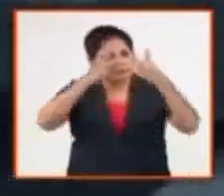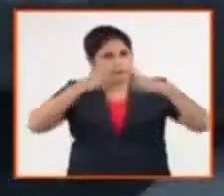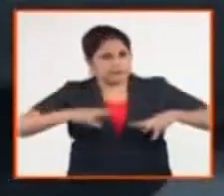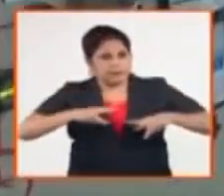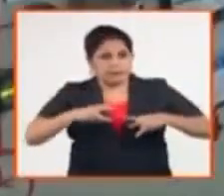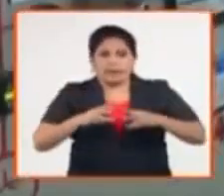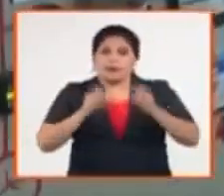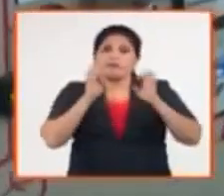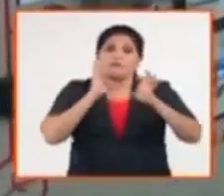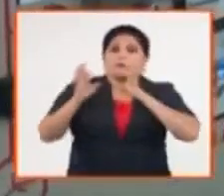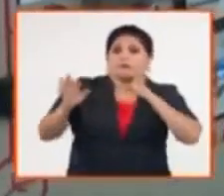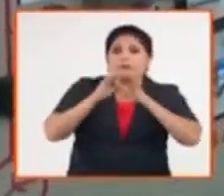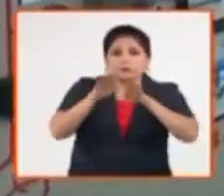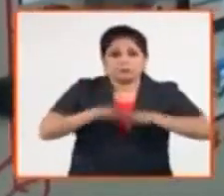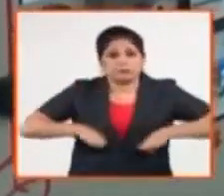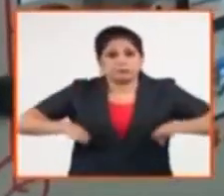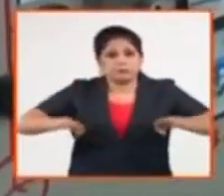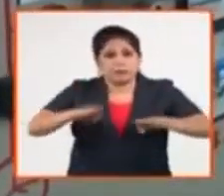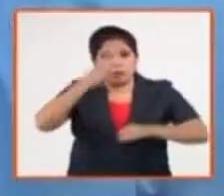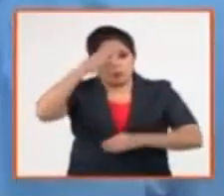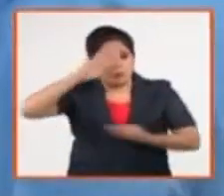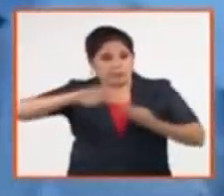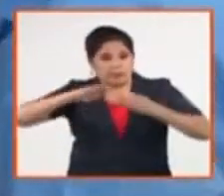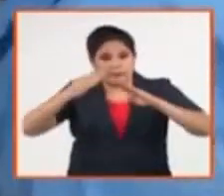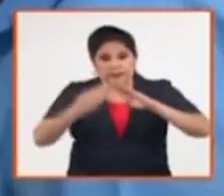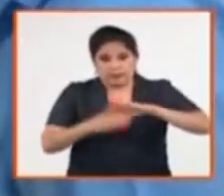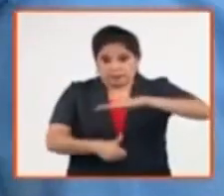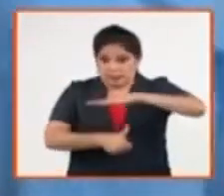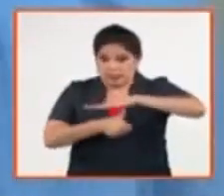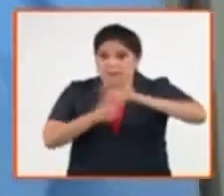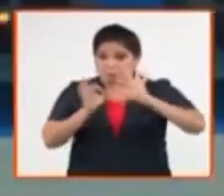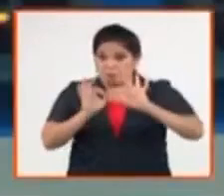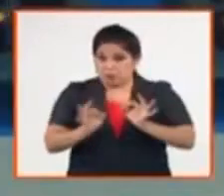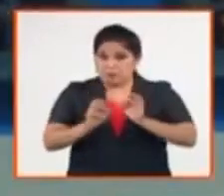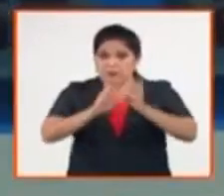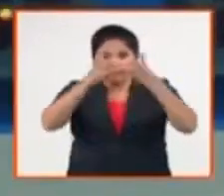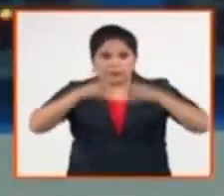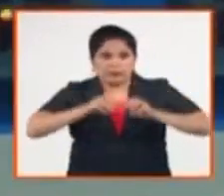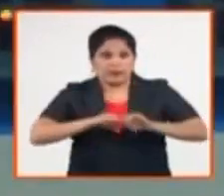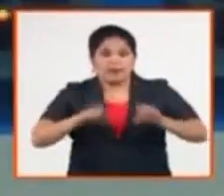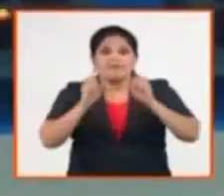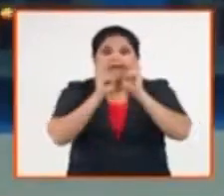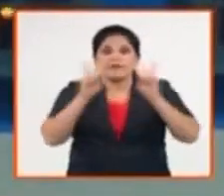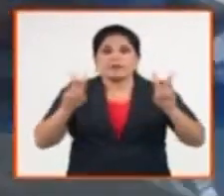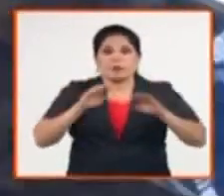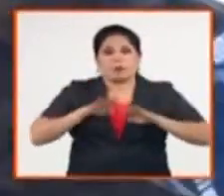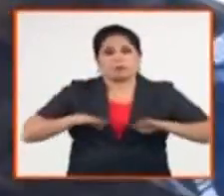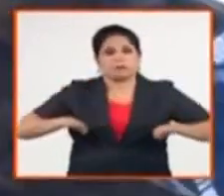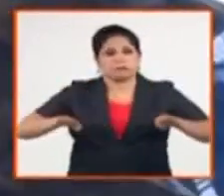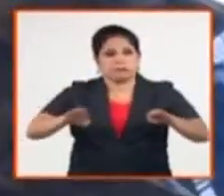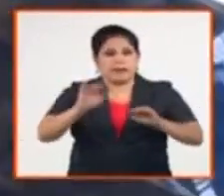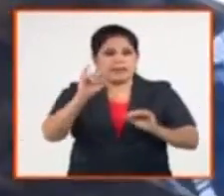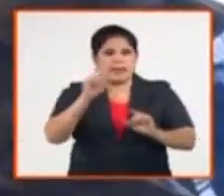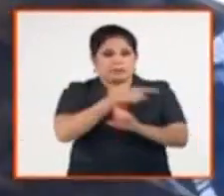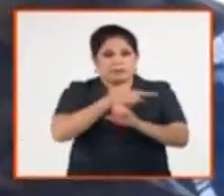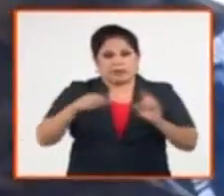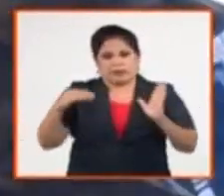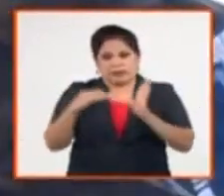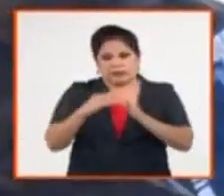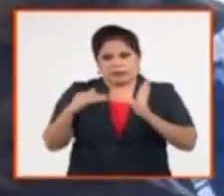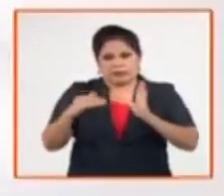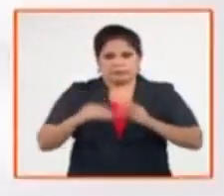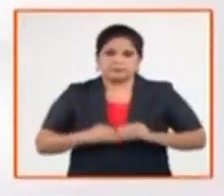de Facebook de la Mesa Redonda Cuba Debate y la Presidencia transmitirán en vivo este programa a las 6:30 pasado